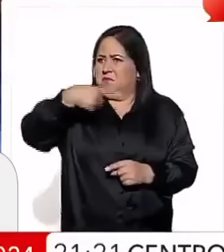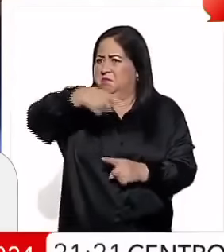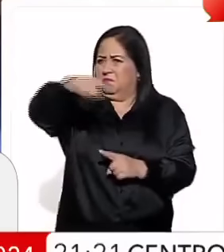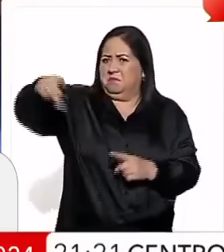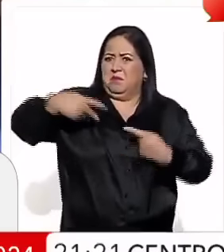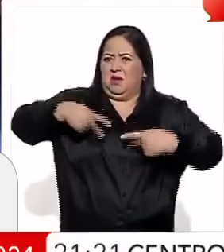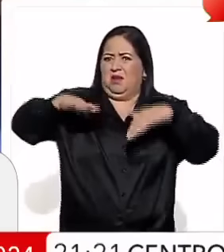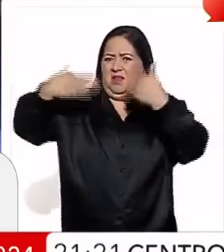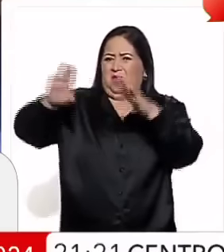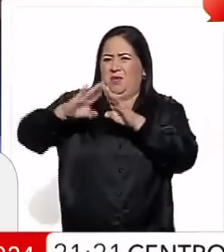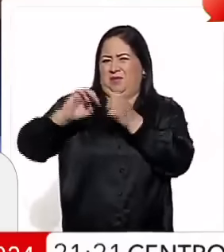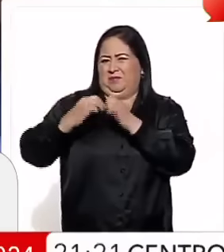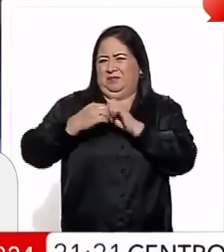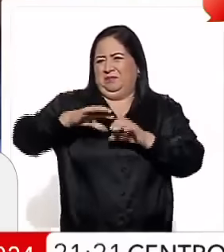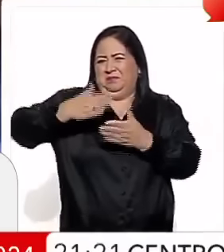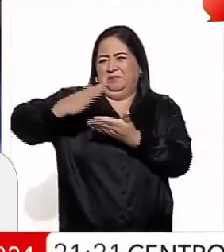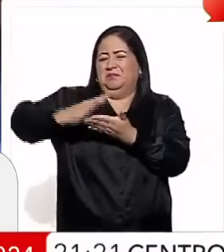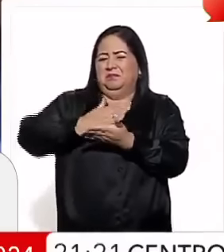de oposición,